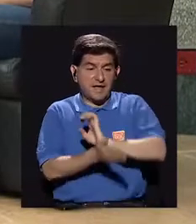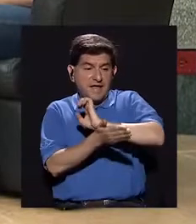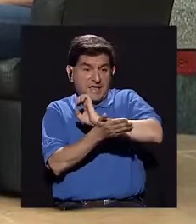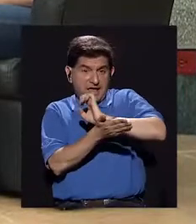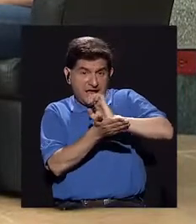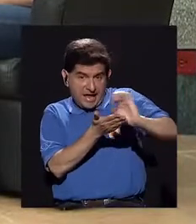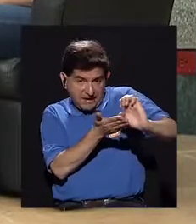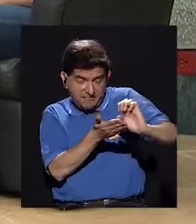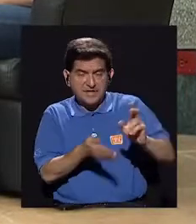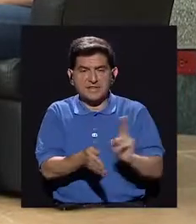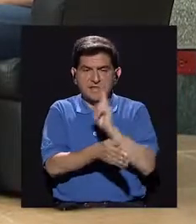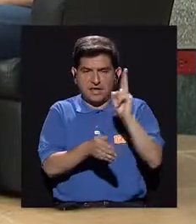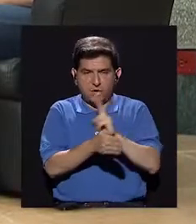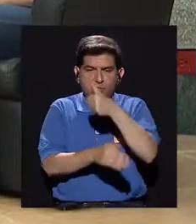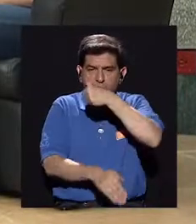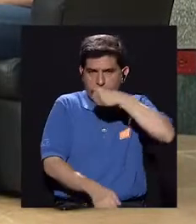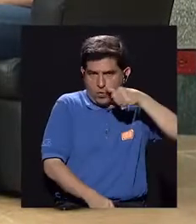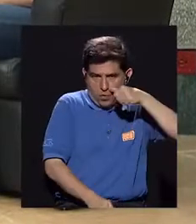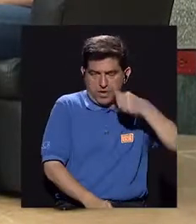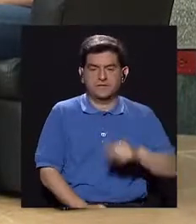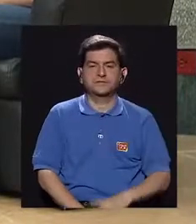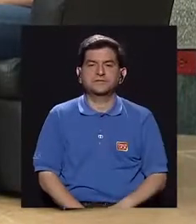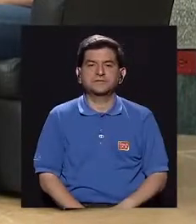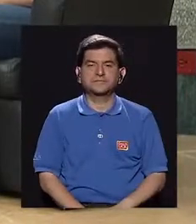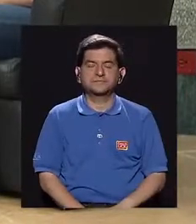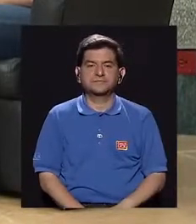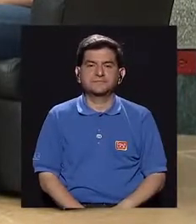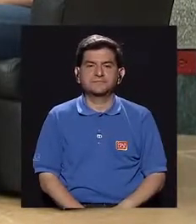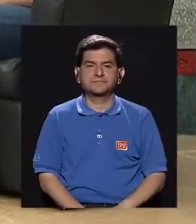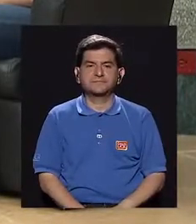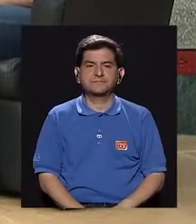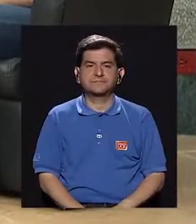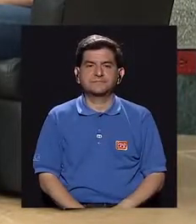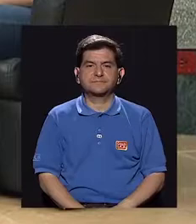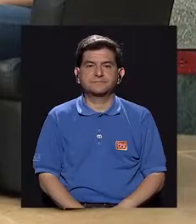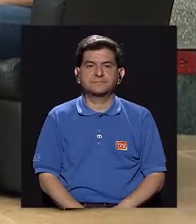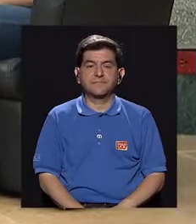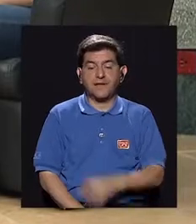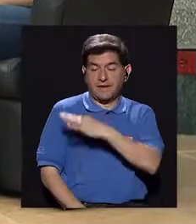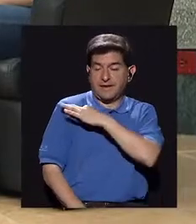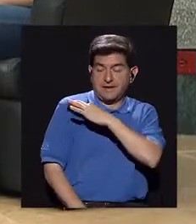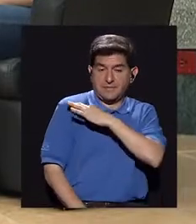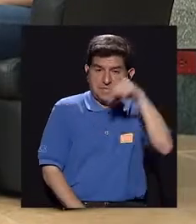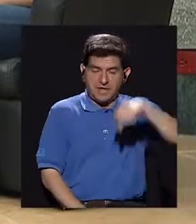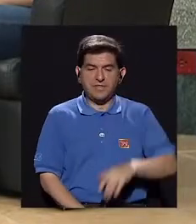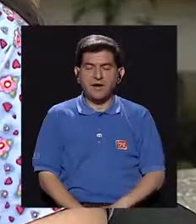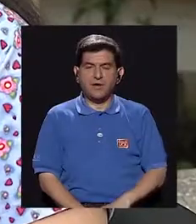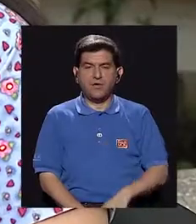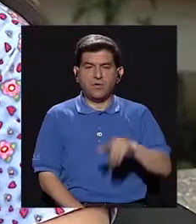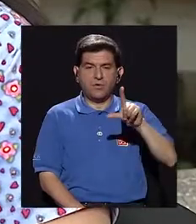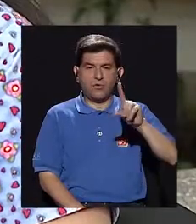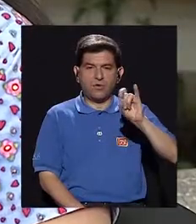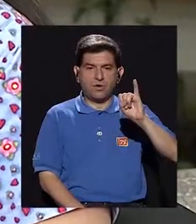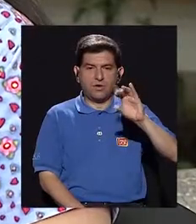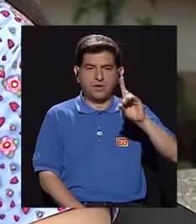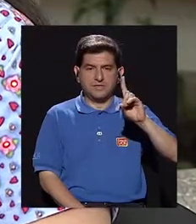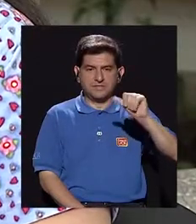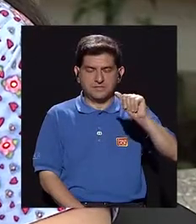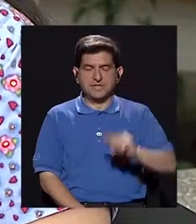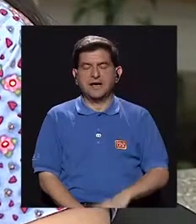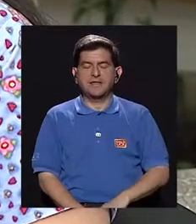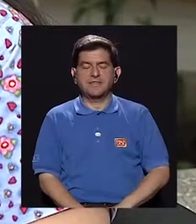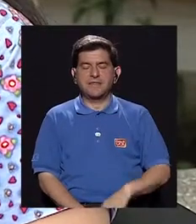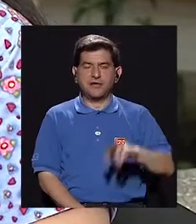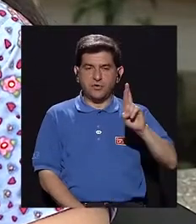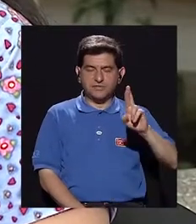de la prevención del uso de drogas. Para ello, tenemos como invitada a la licenciada Roxana